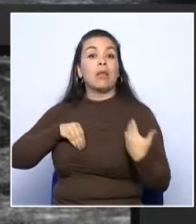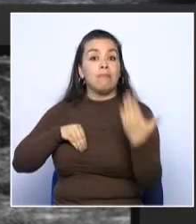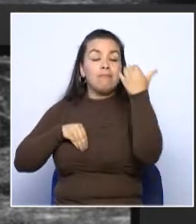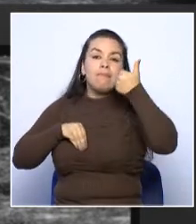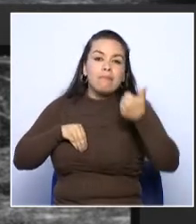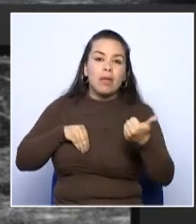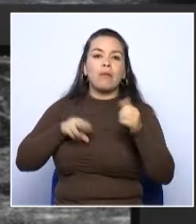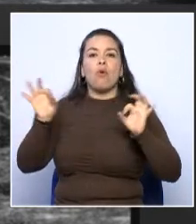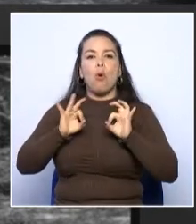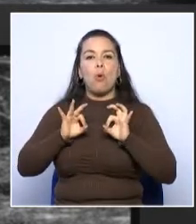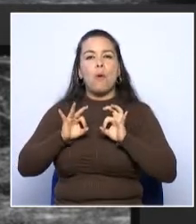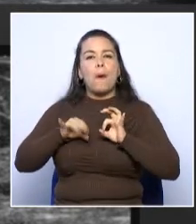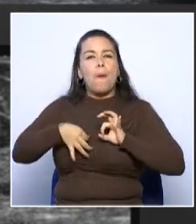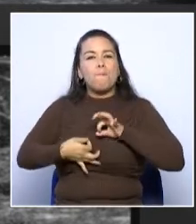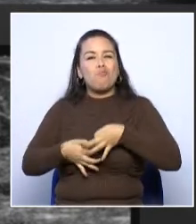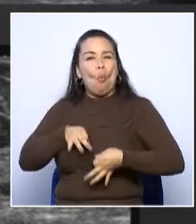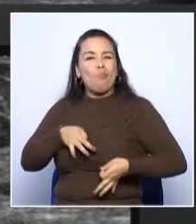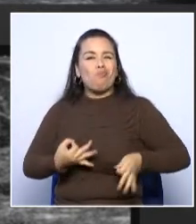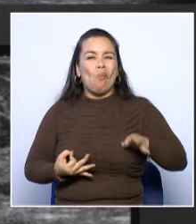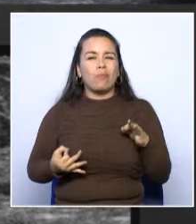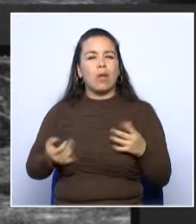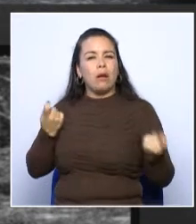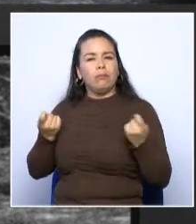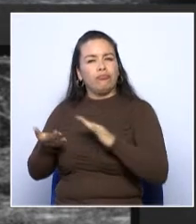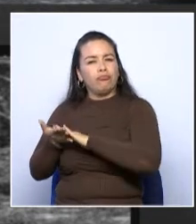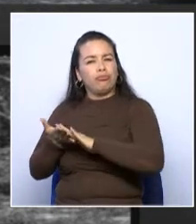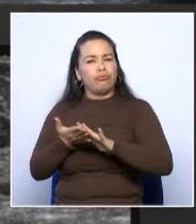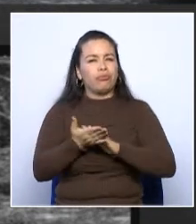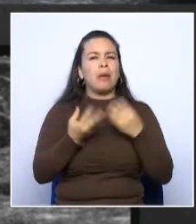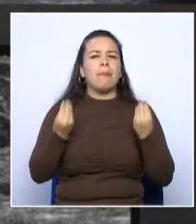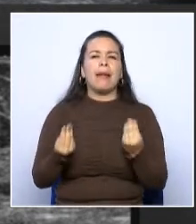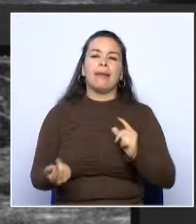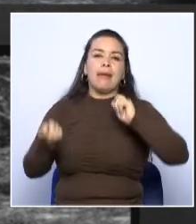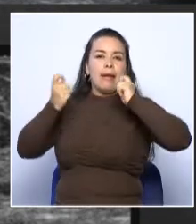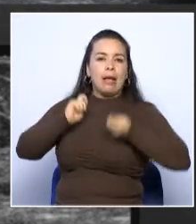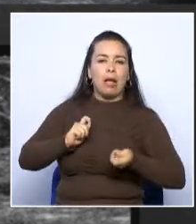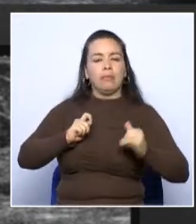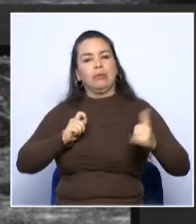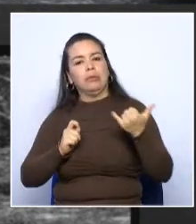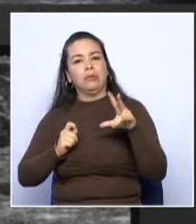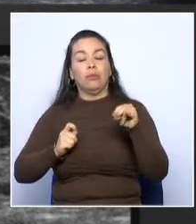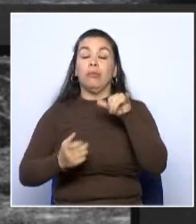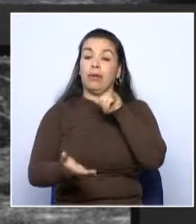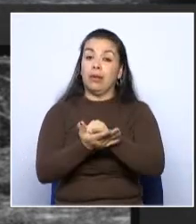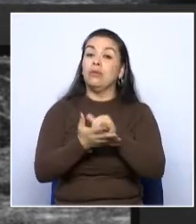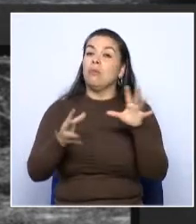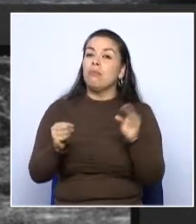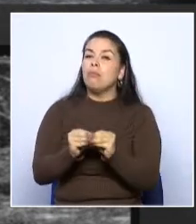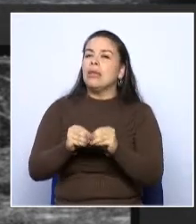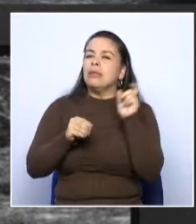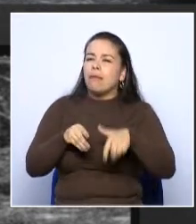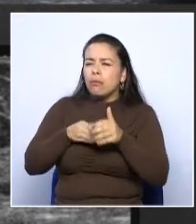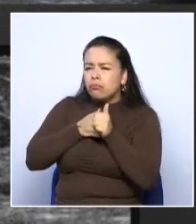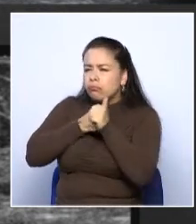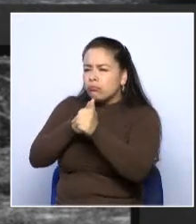o nódulos, ¿sí? E irlos controlando para saber si cambian o no de forma, ¿sí? Y tener un